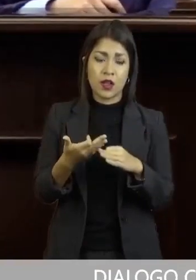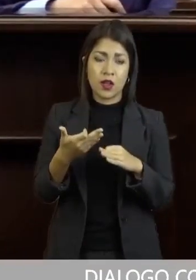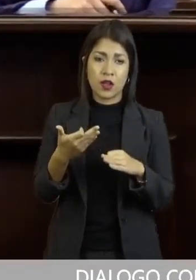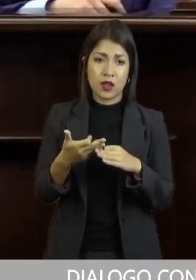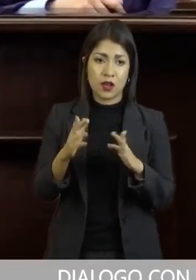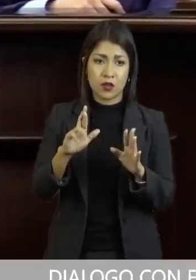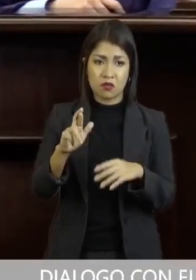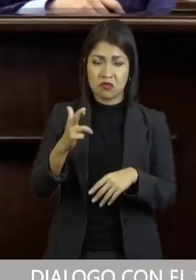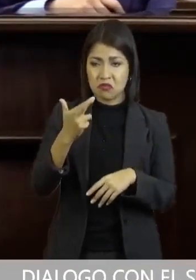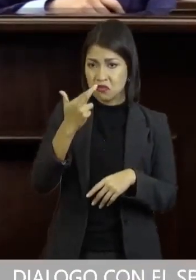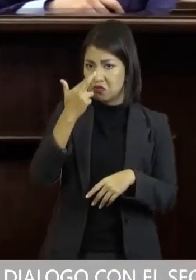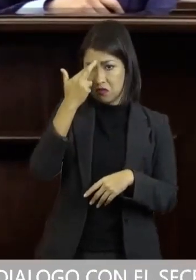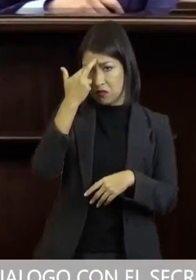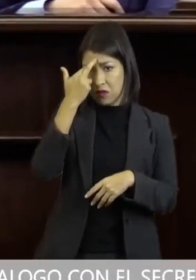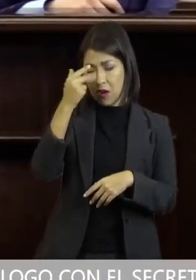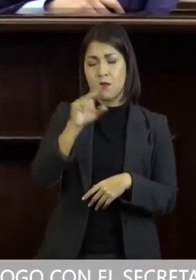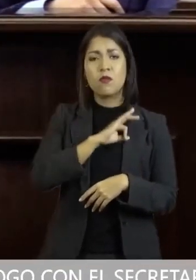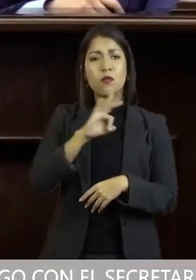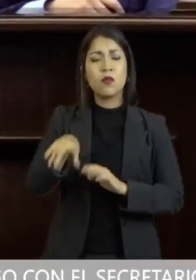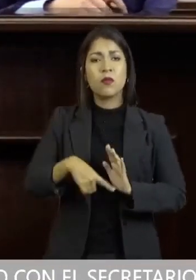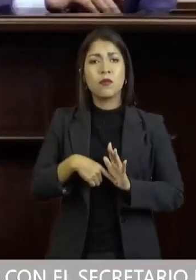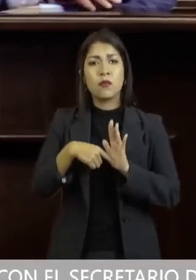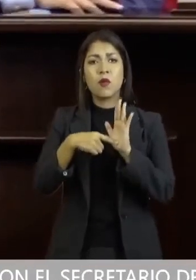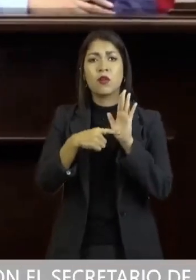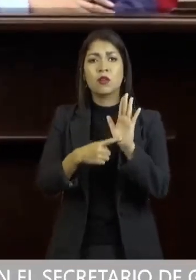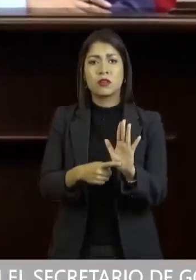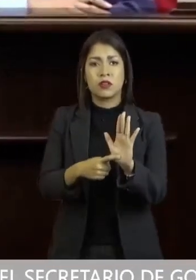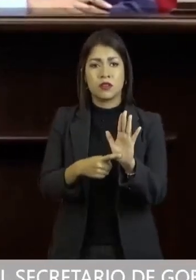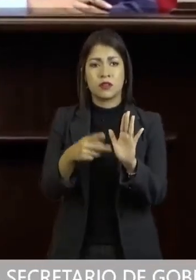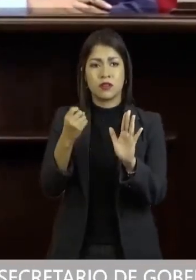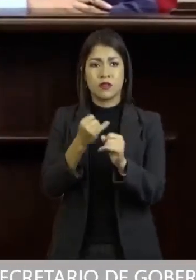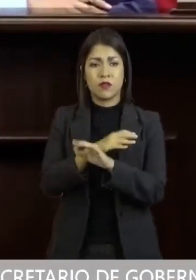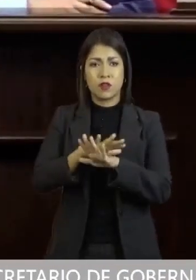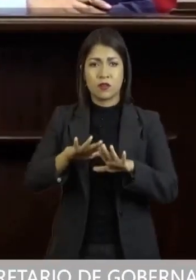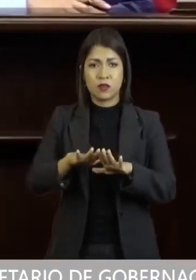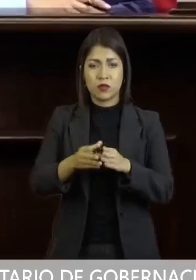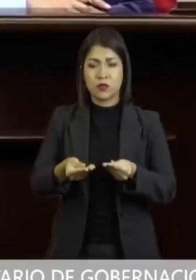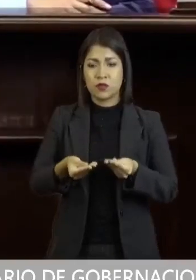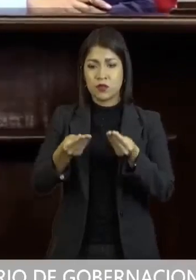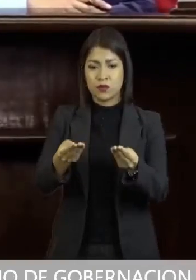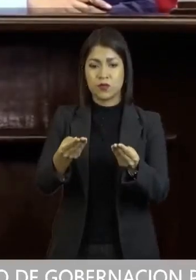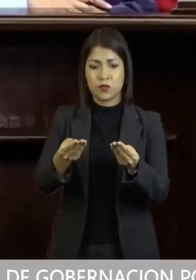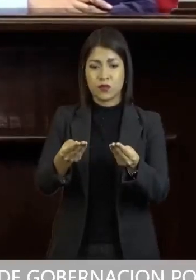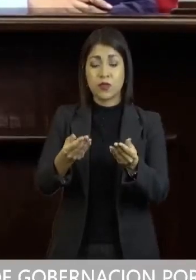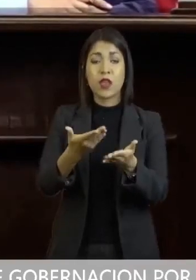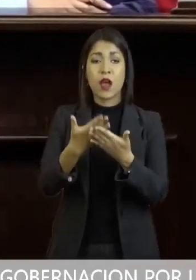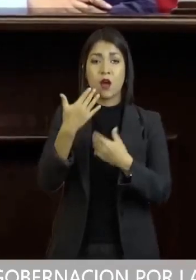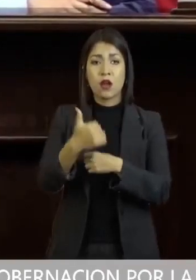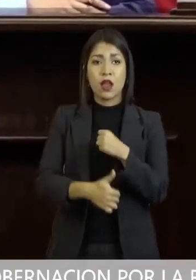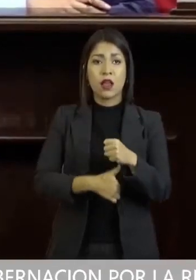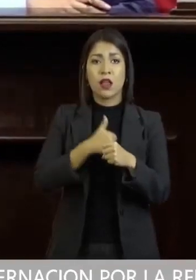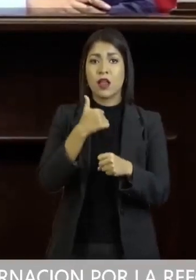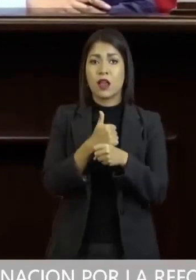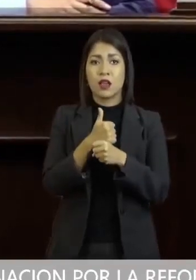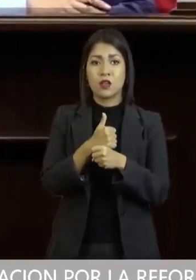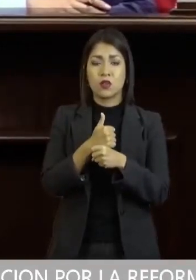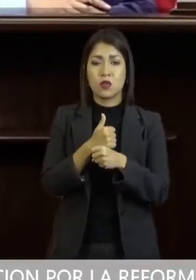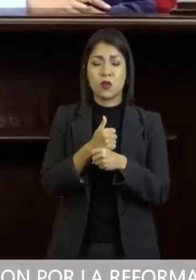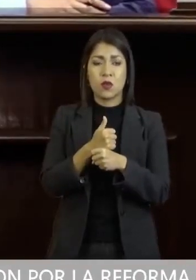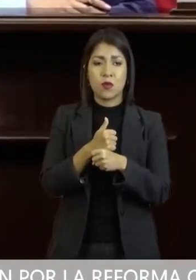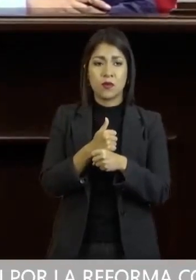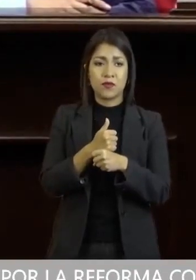recuerdo, pudieron presentar ese reporte. Y este año no van a ser más de